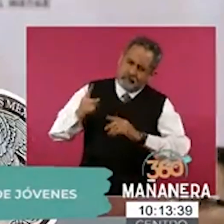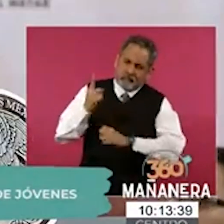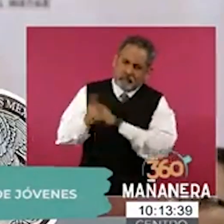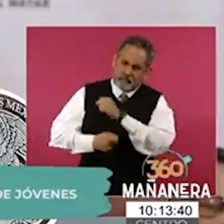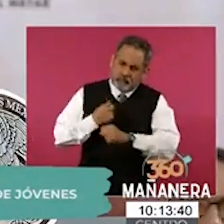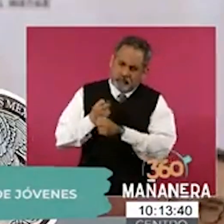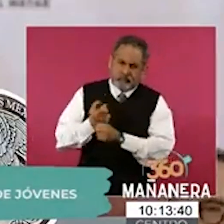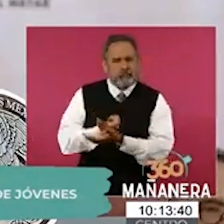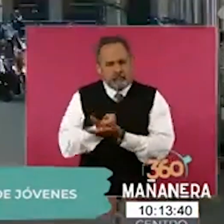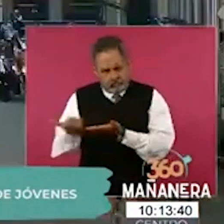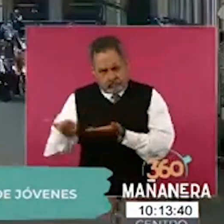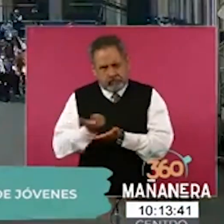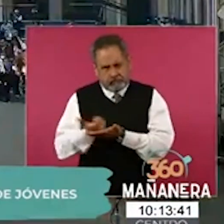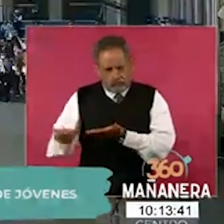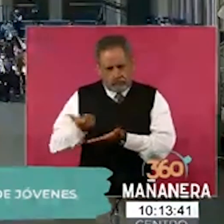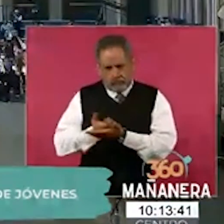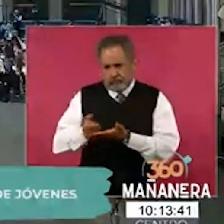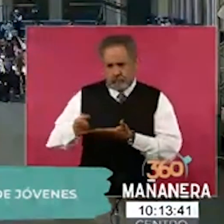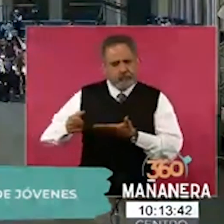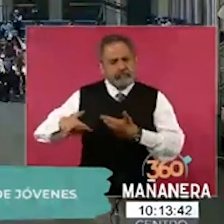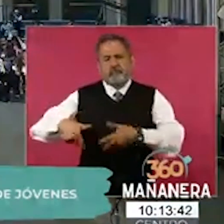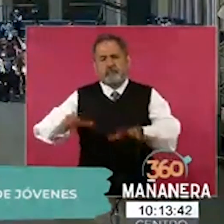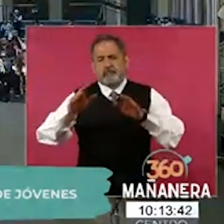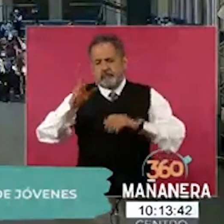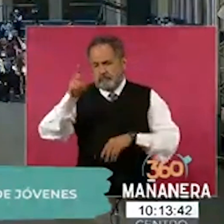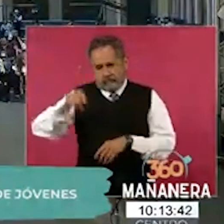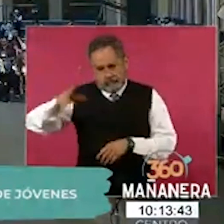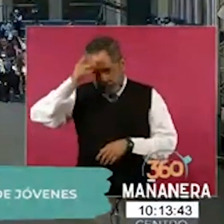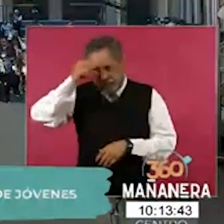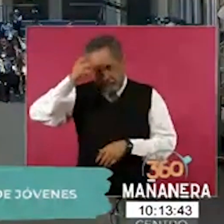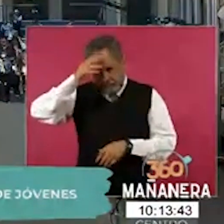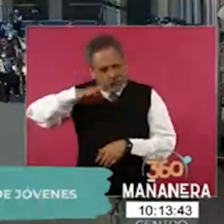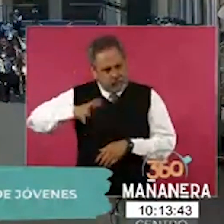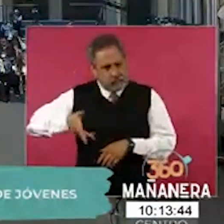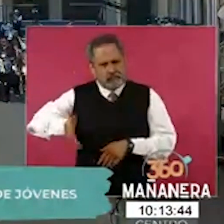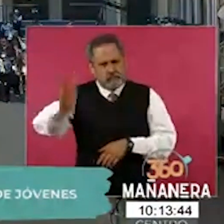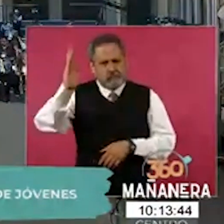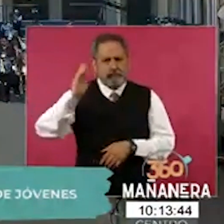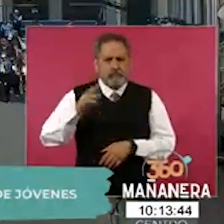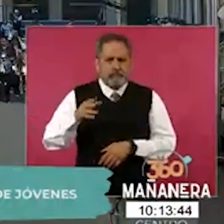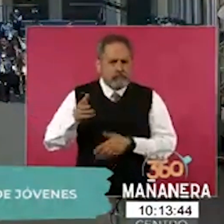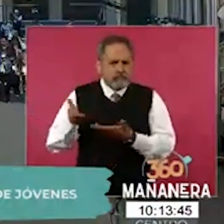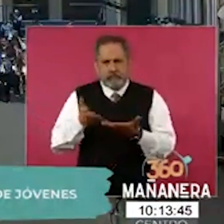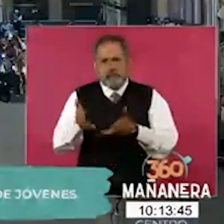en una actividad productiva, y se les